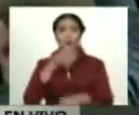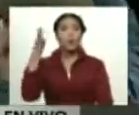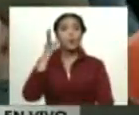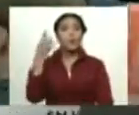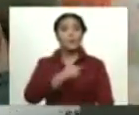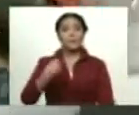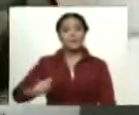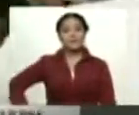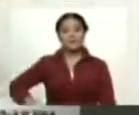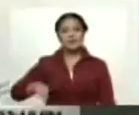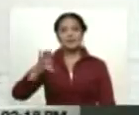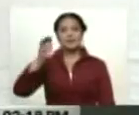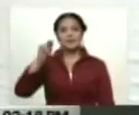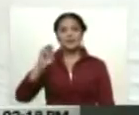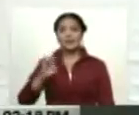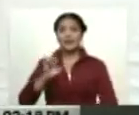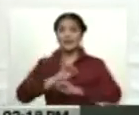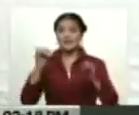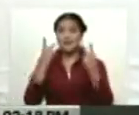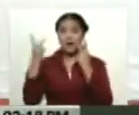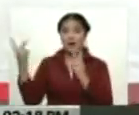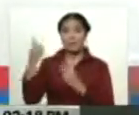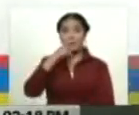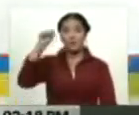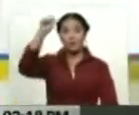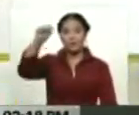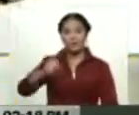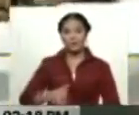del Poder Electoral. Ya está llegando Nicolás Maduro al set principal.